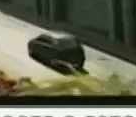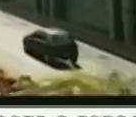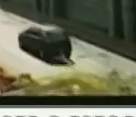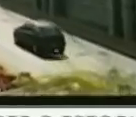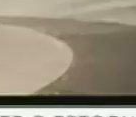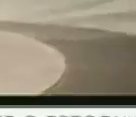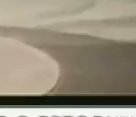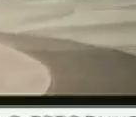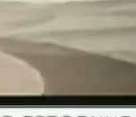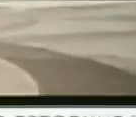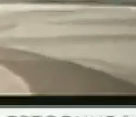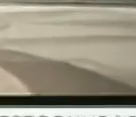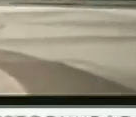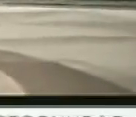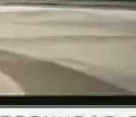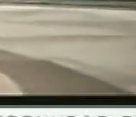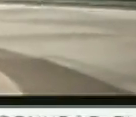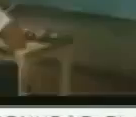Poder popular.